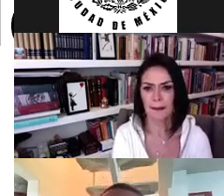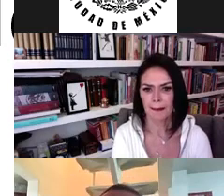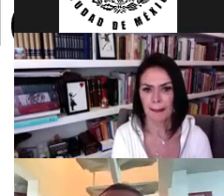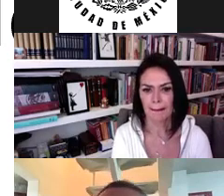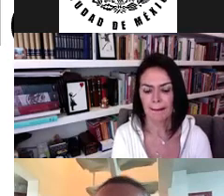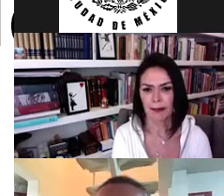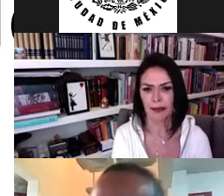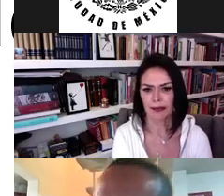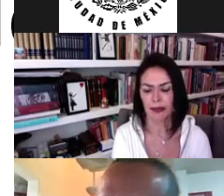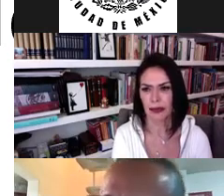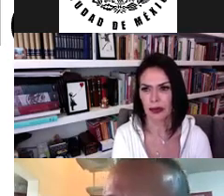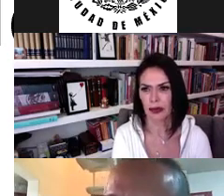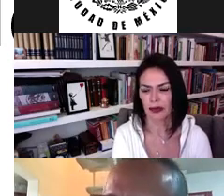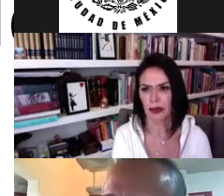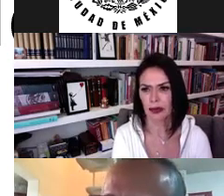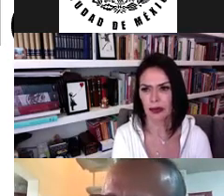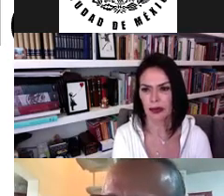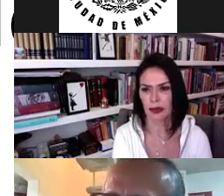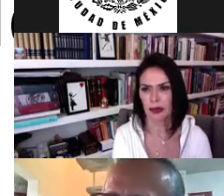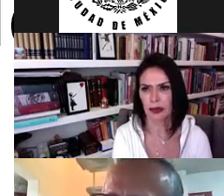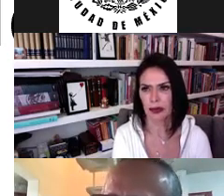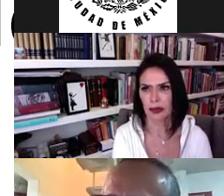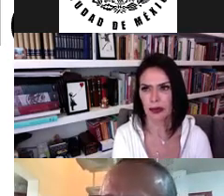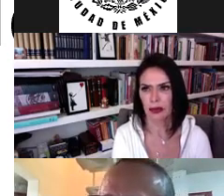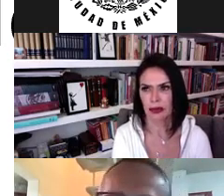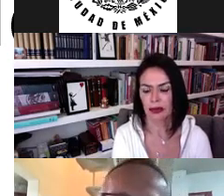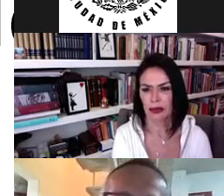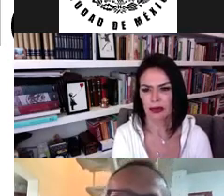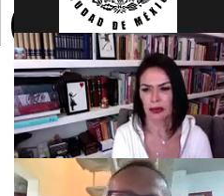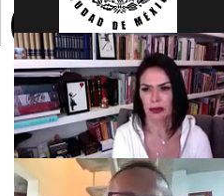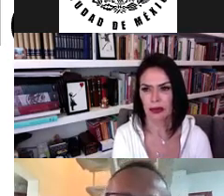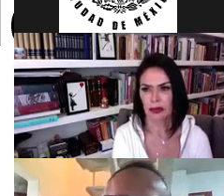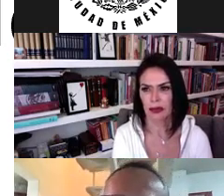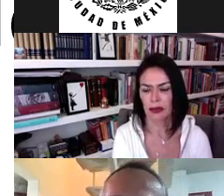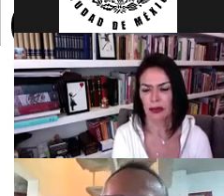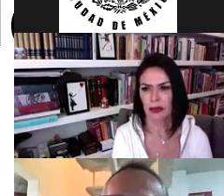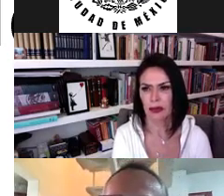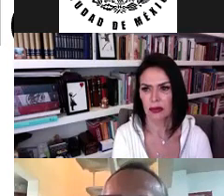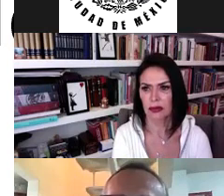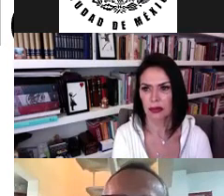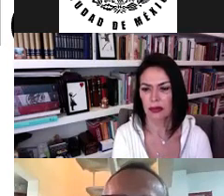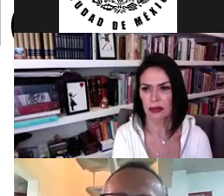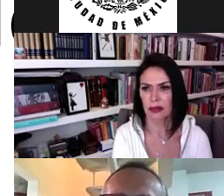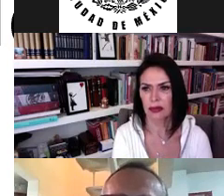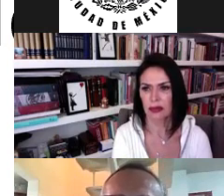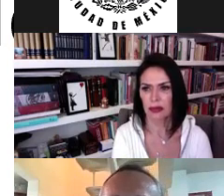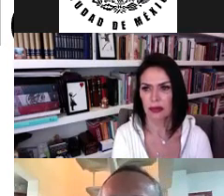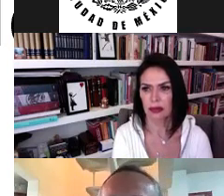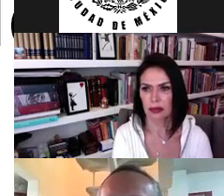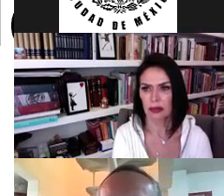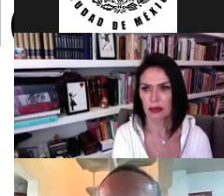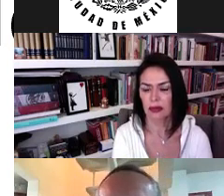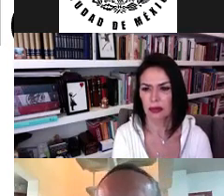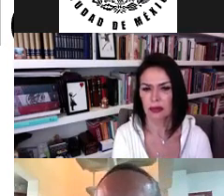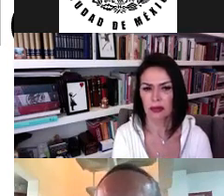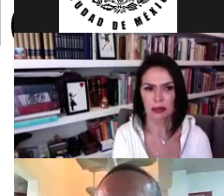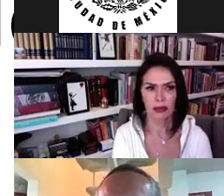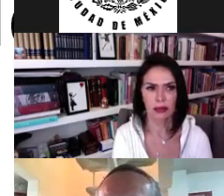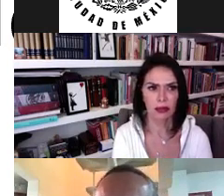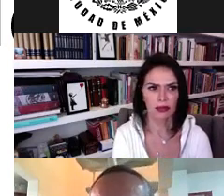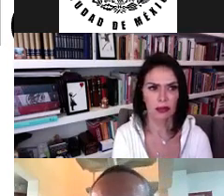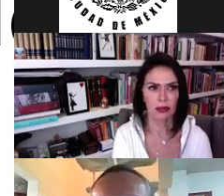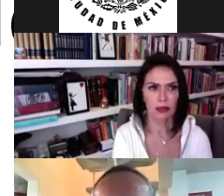que, bueno, no se recibió querella, es decir, que no hay una persona que llega, presenta una denuncia y entonces la persona se puede quedar